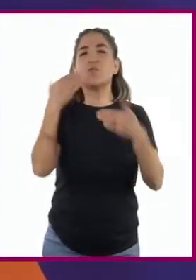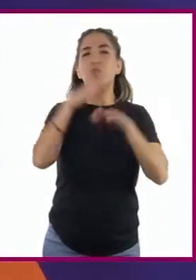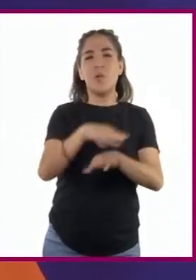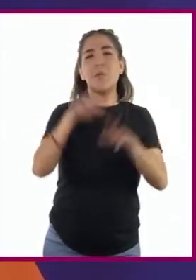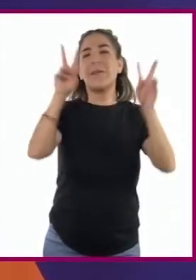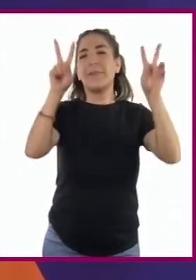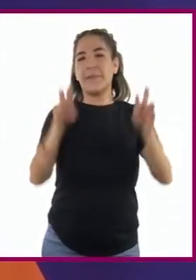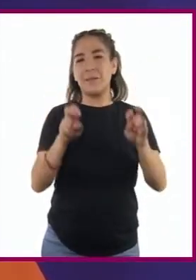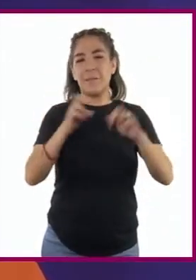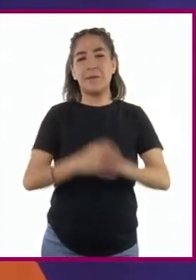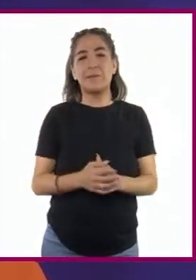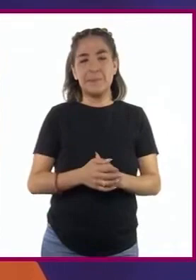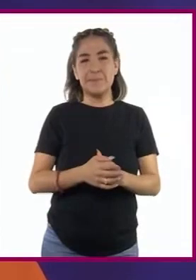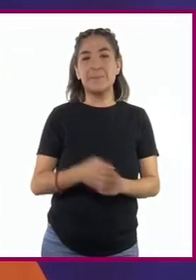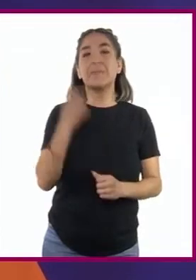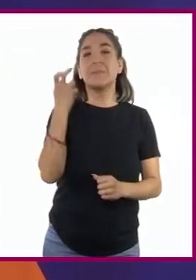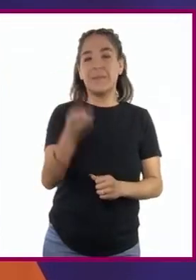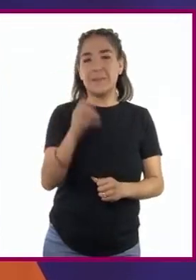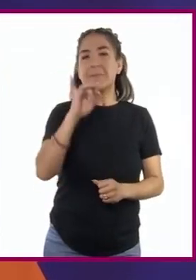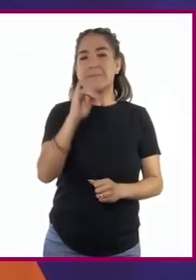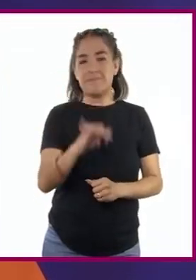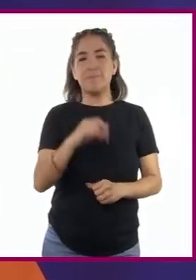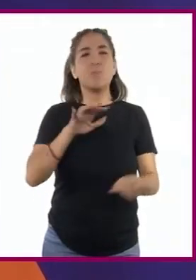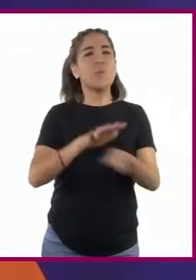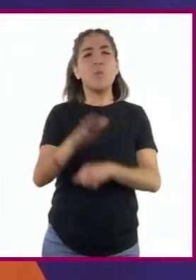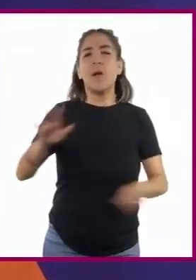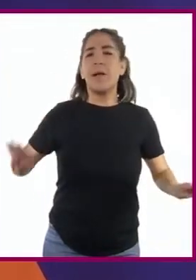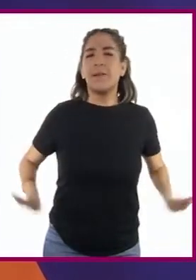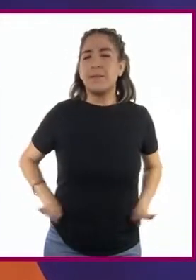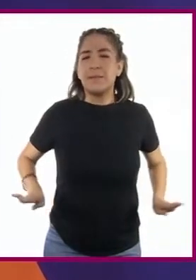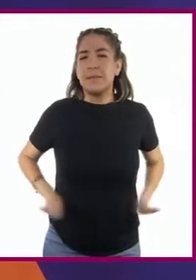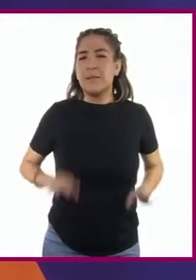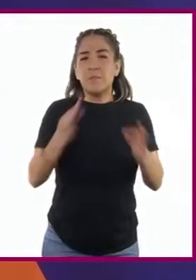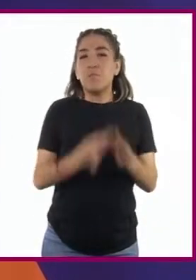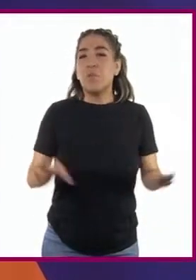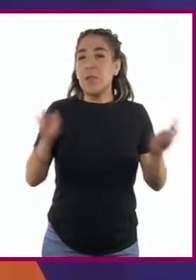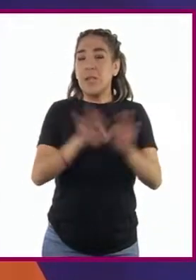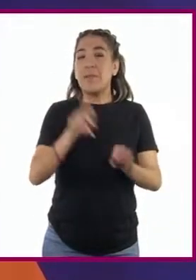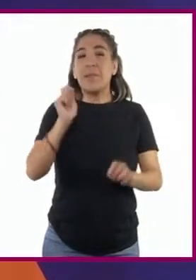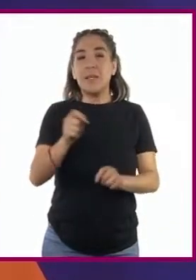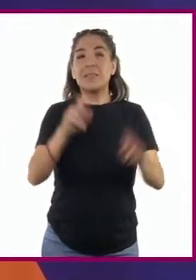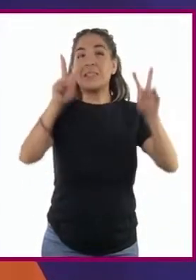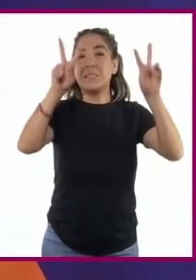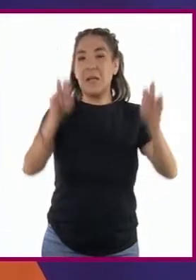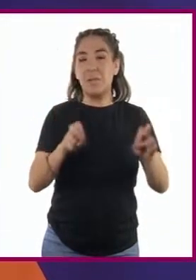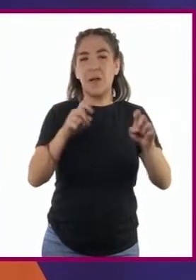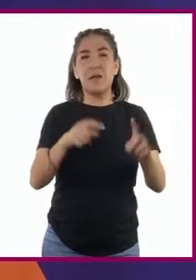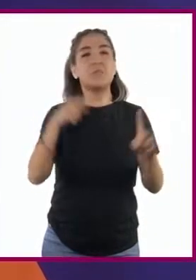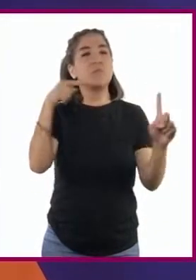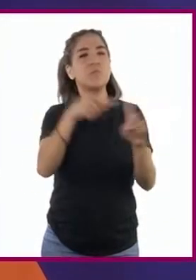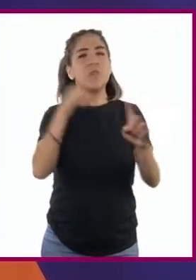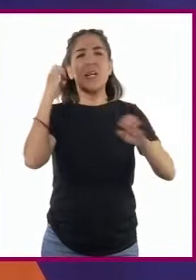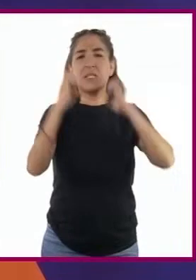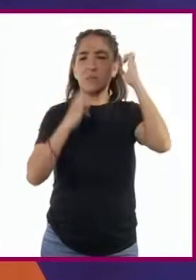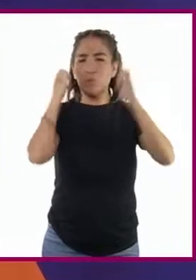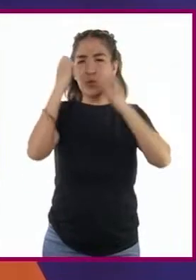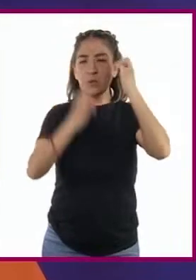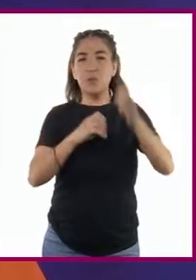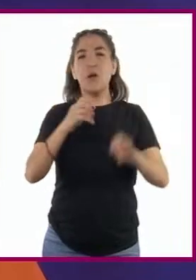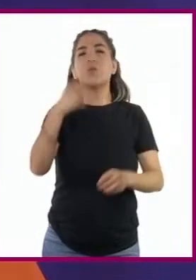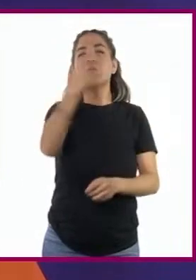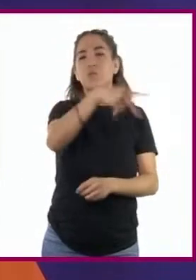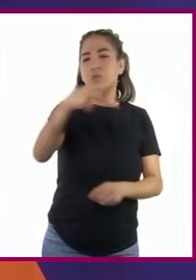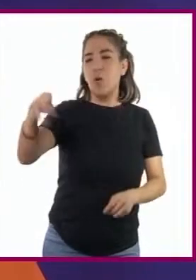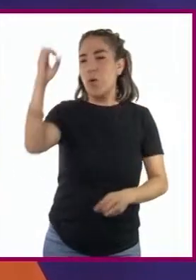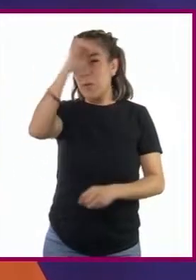tema. La principal característica de las mesas redondas es exponer un tema a partir de varios puntos de vista